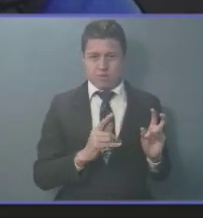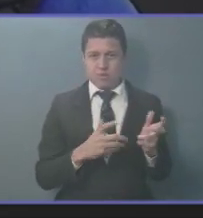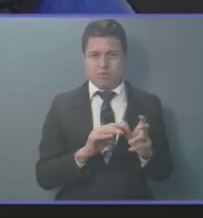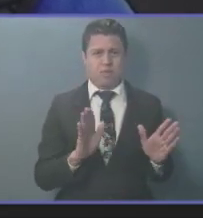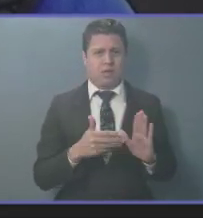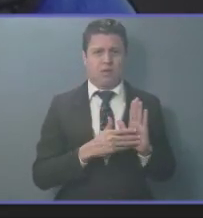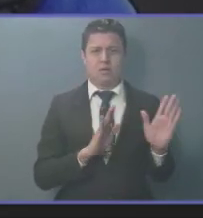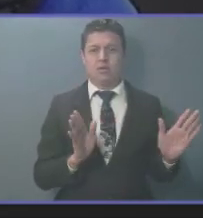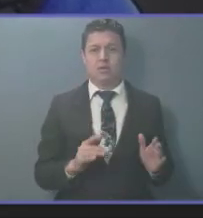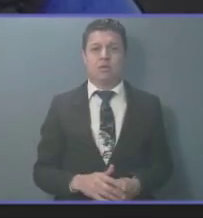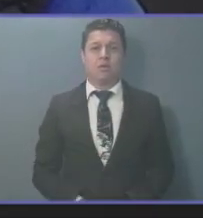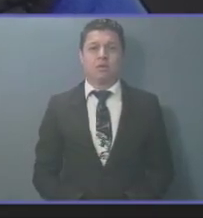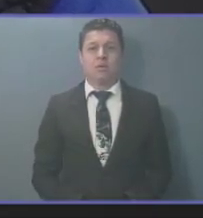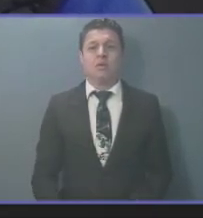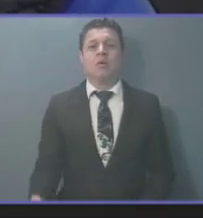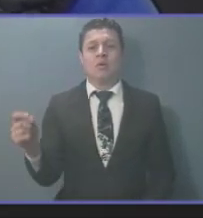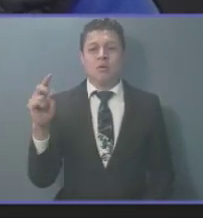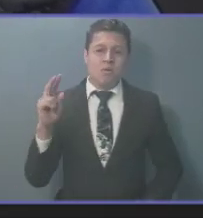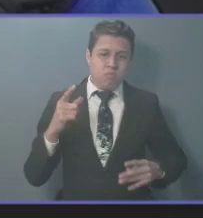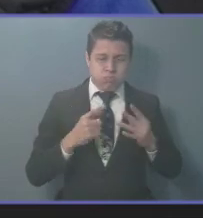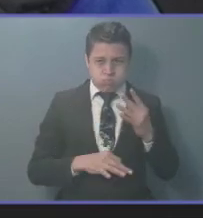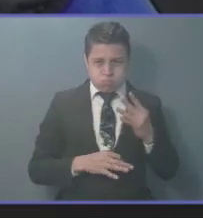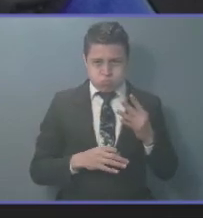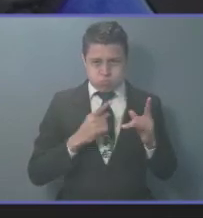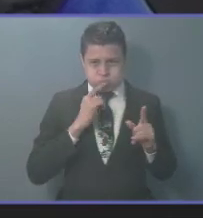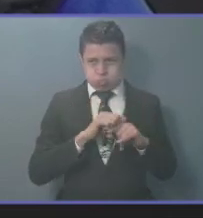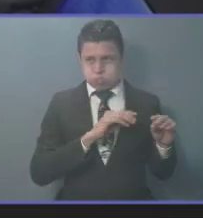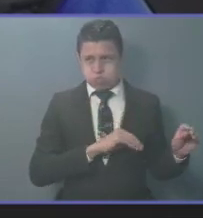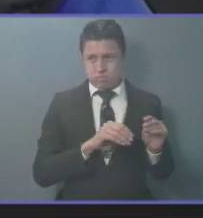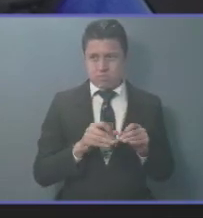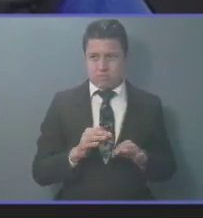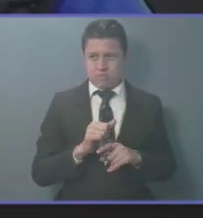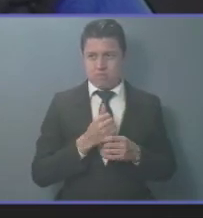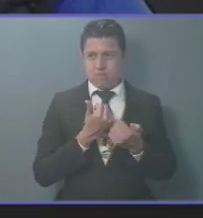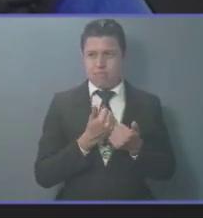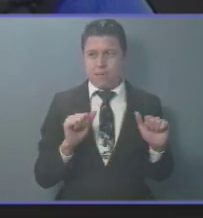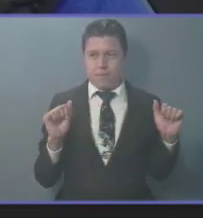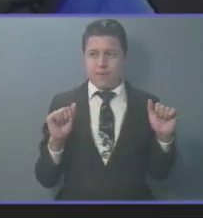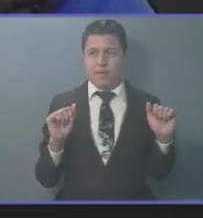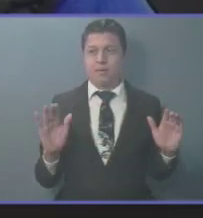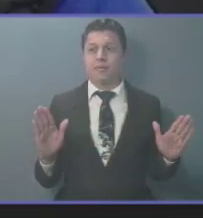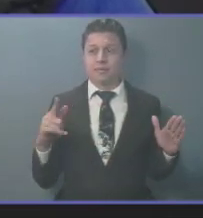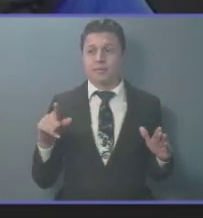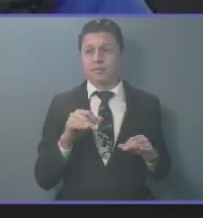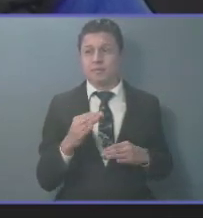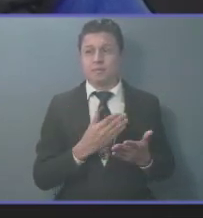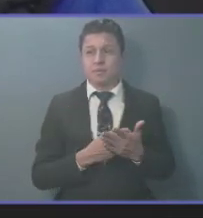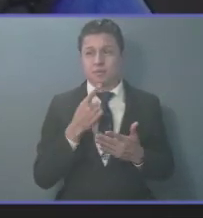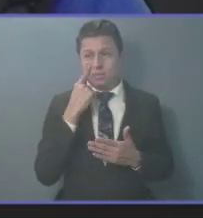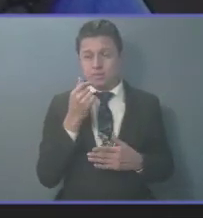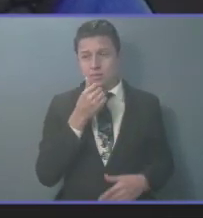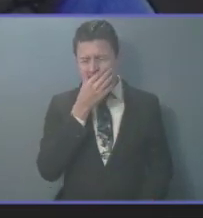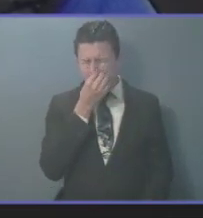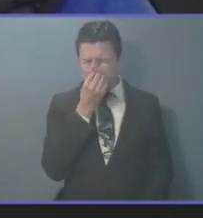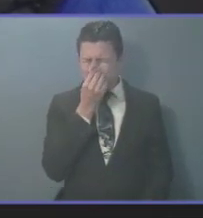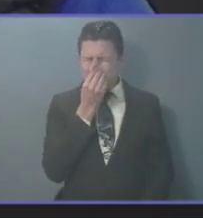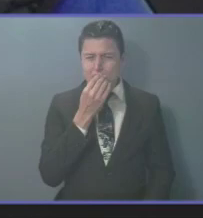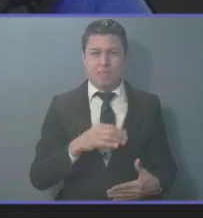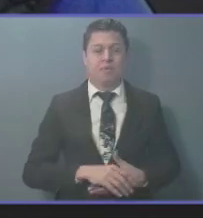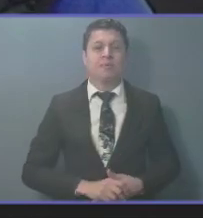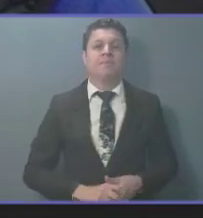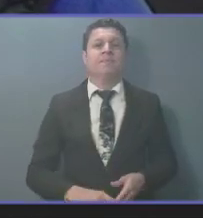ningún caso en un decreto ejecutivo autónomo. Y esto es así a pesar que el